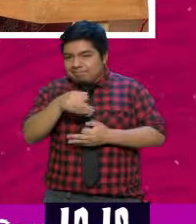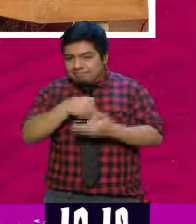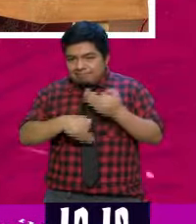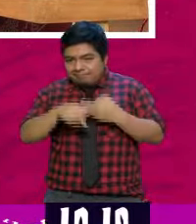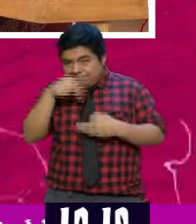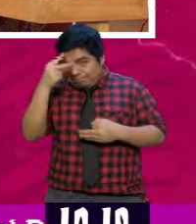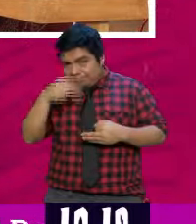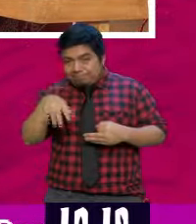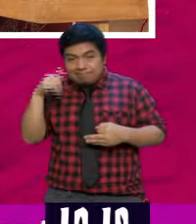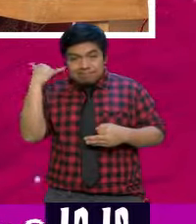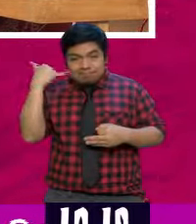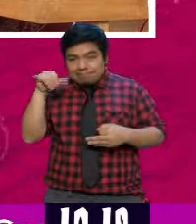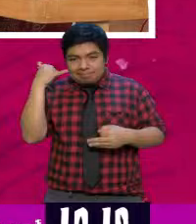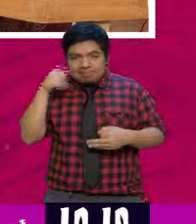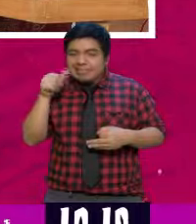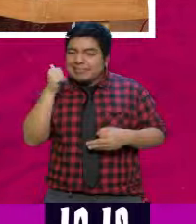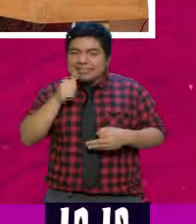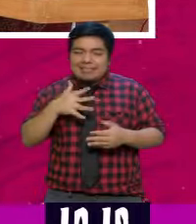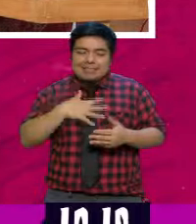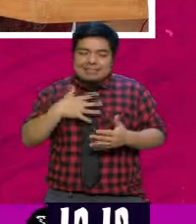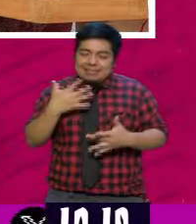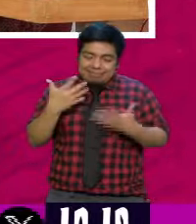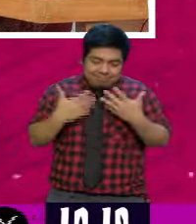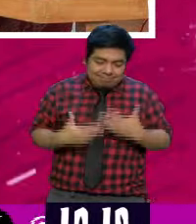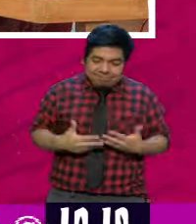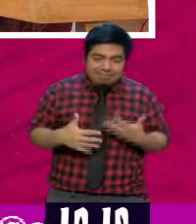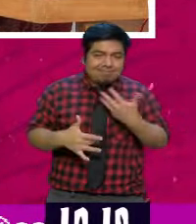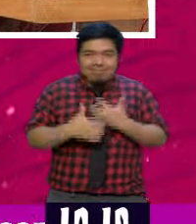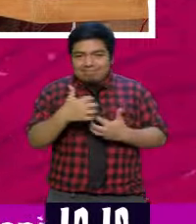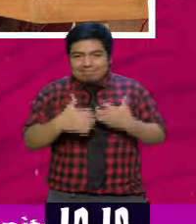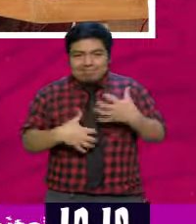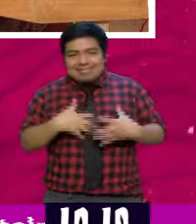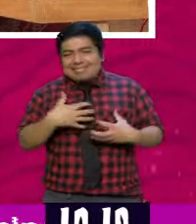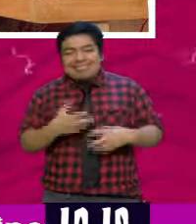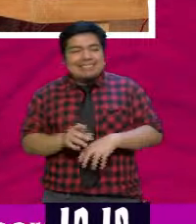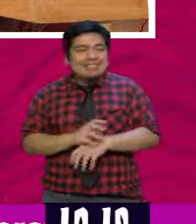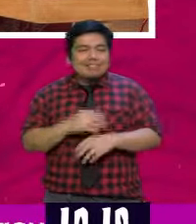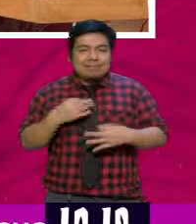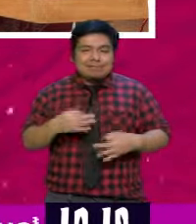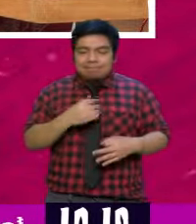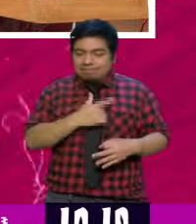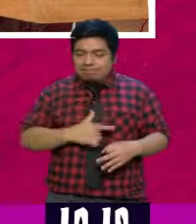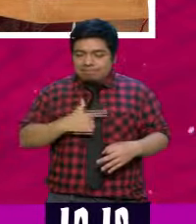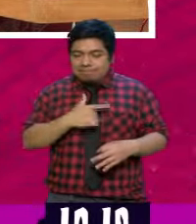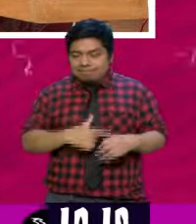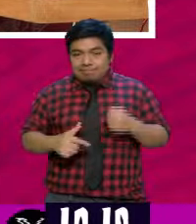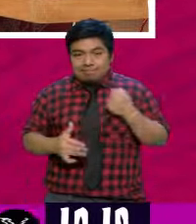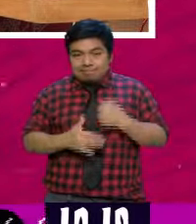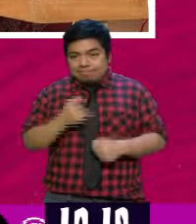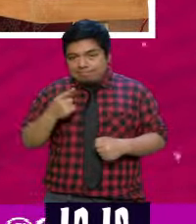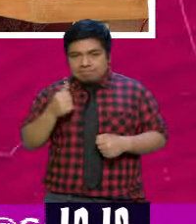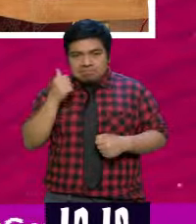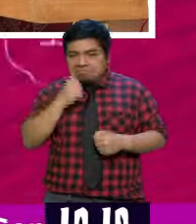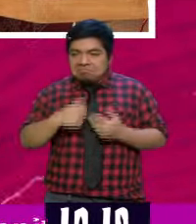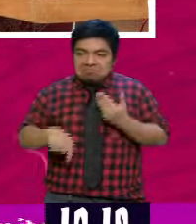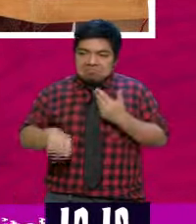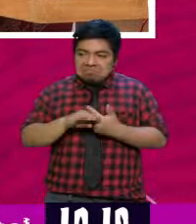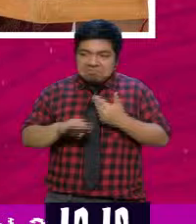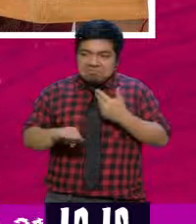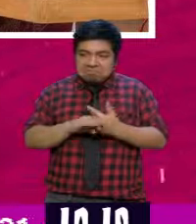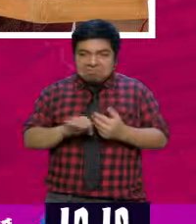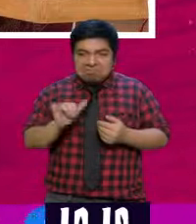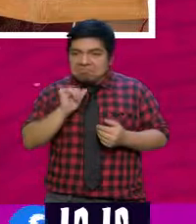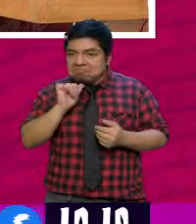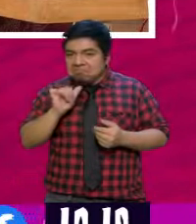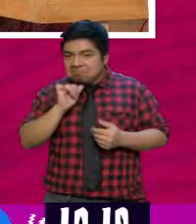los yucatecos, sabemos reírnos de nosotros mismos. Sí. El autoescarnio es el gozo más, sí, extraordinario que existe. Porque ya nadie te puede fregar, ¿no? Ya nadie te puede